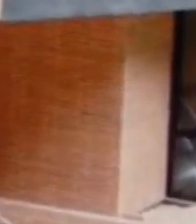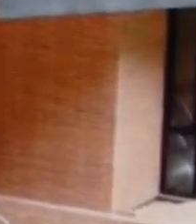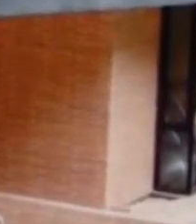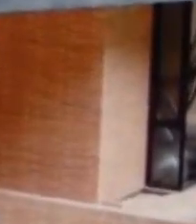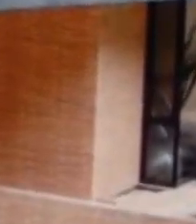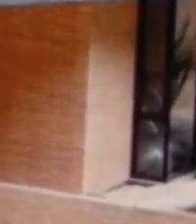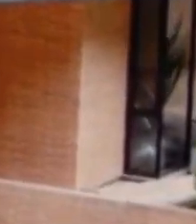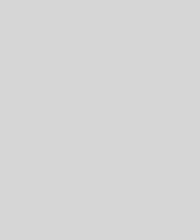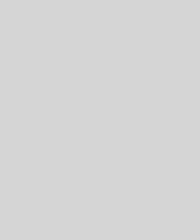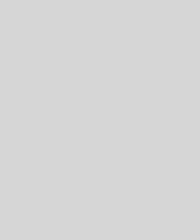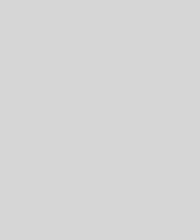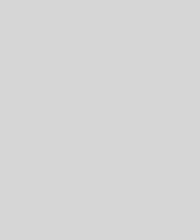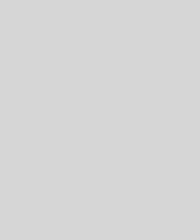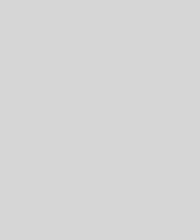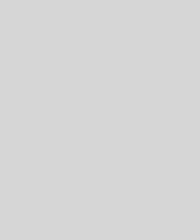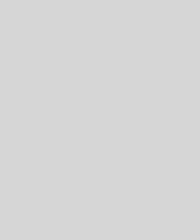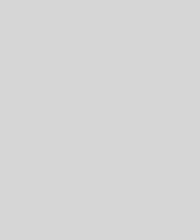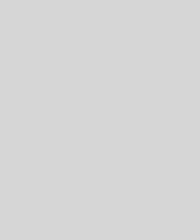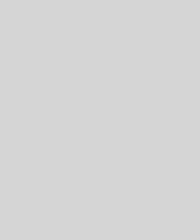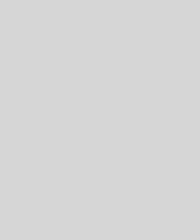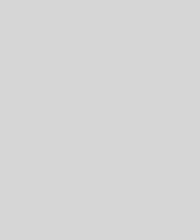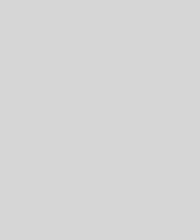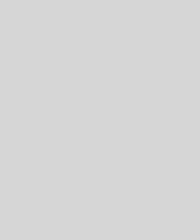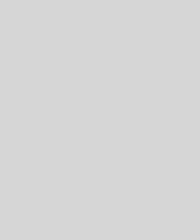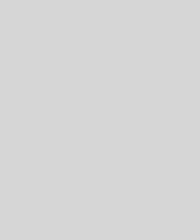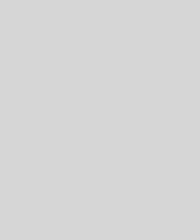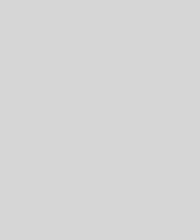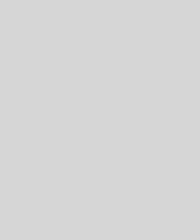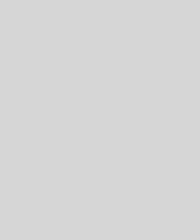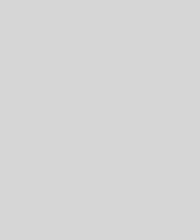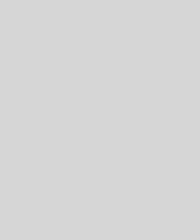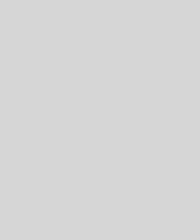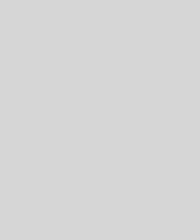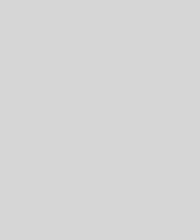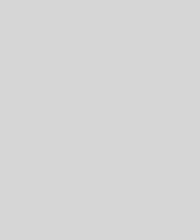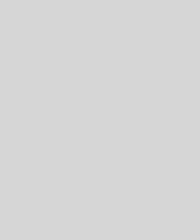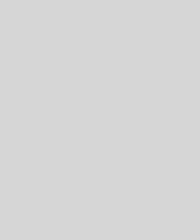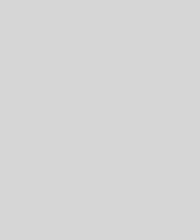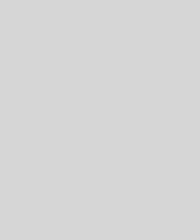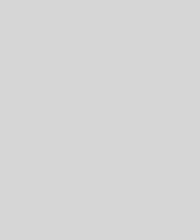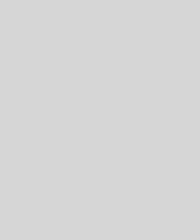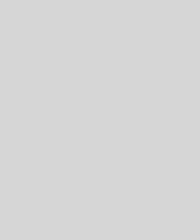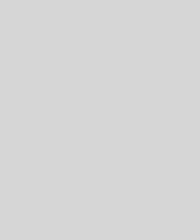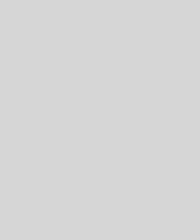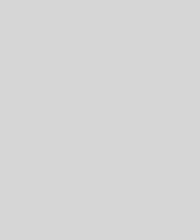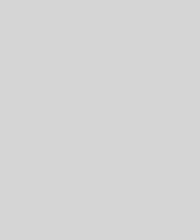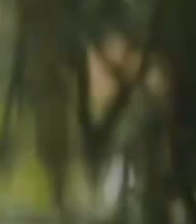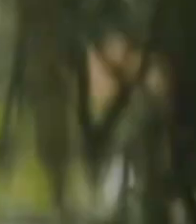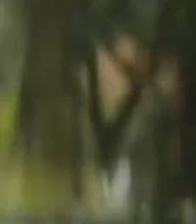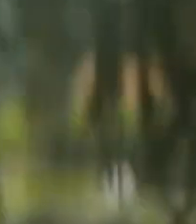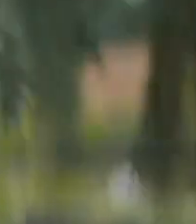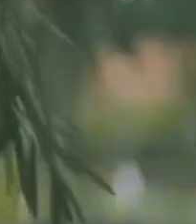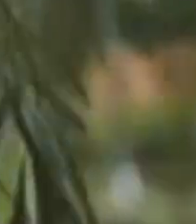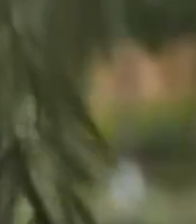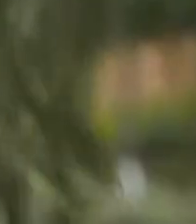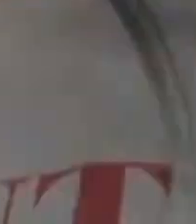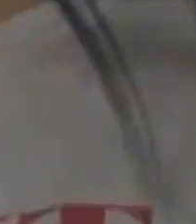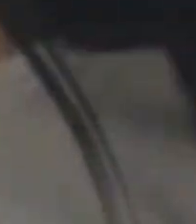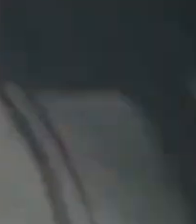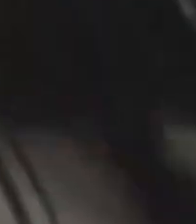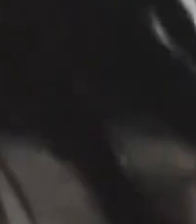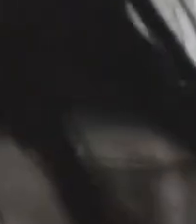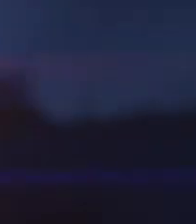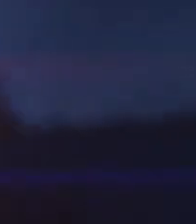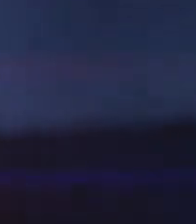1.5 millones de clientes. Porque antes que ser banco, somos Colombia. Y Colombia nos necesita a todos. En la